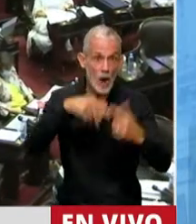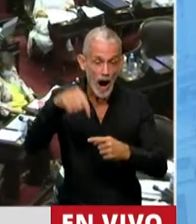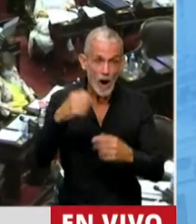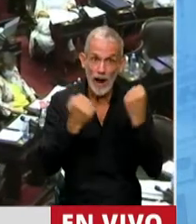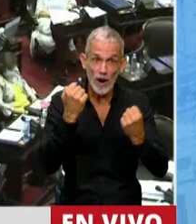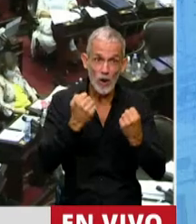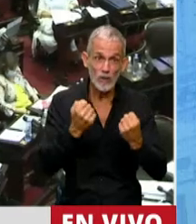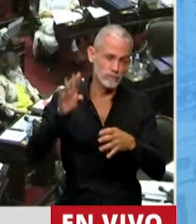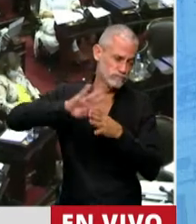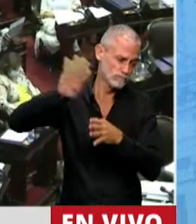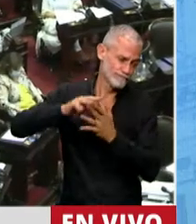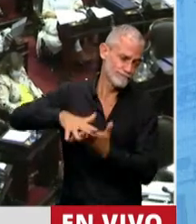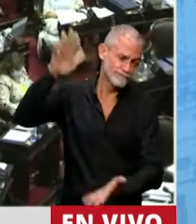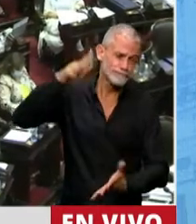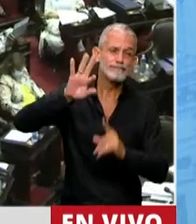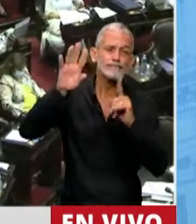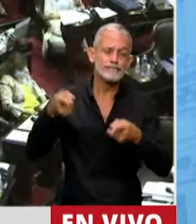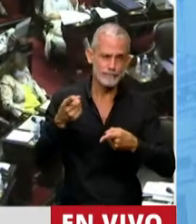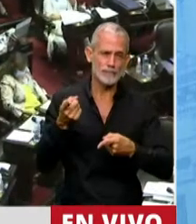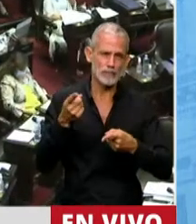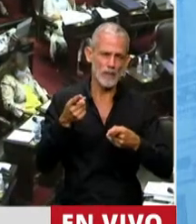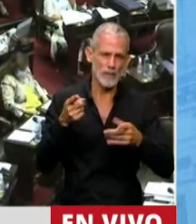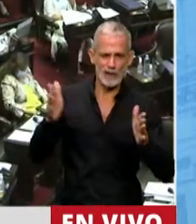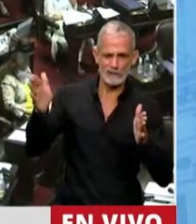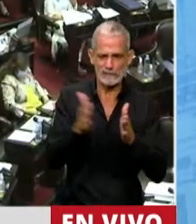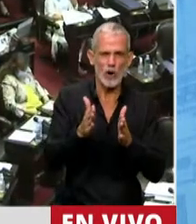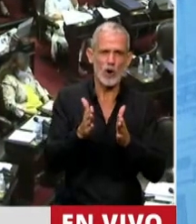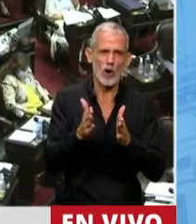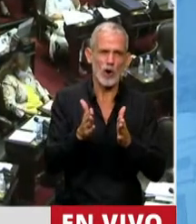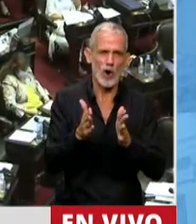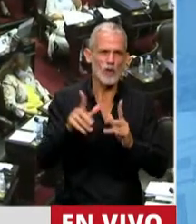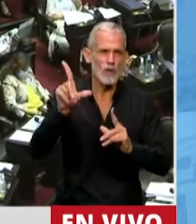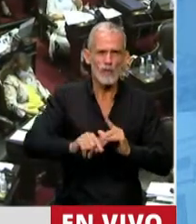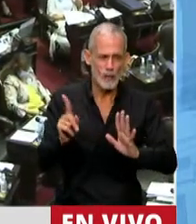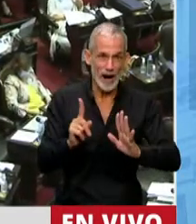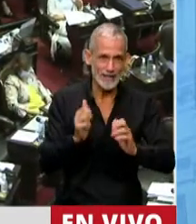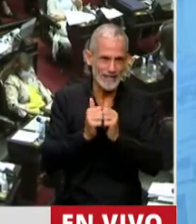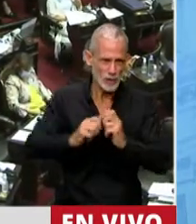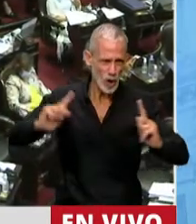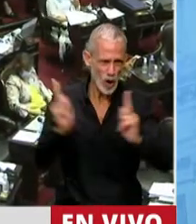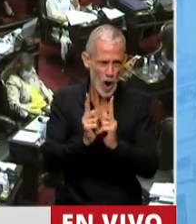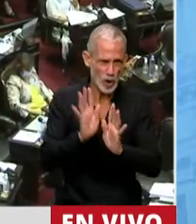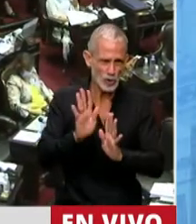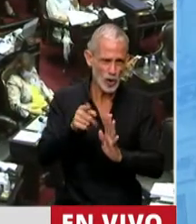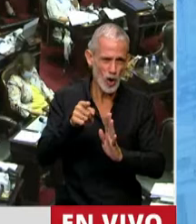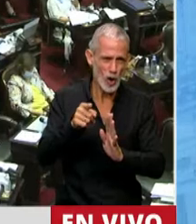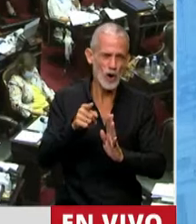el proceso de sobreendeudamiento mucho más concentrado, mucho más intenso, de los más intensos de la historia argentina y de la